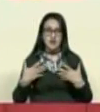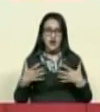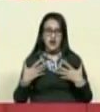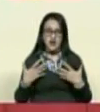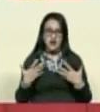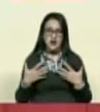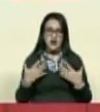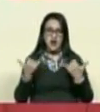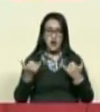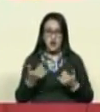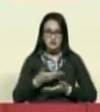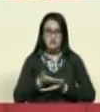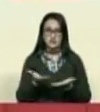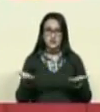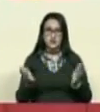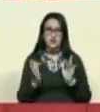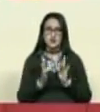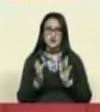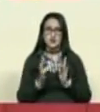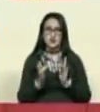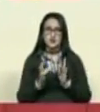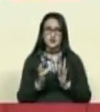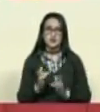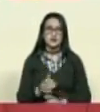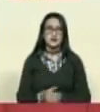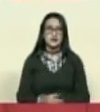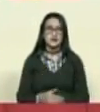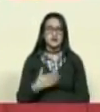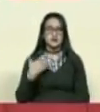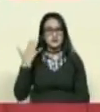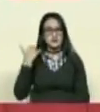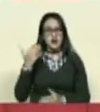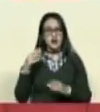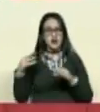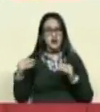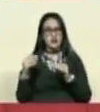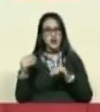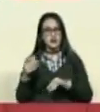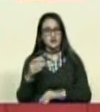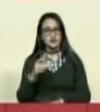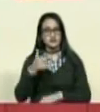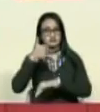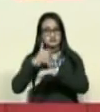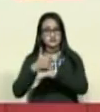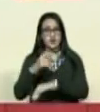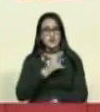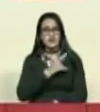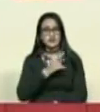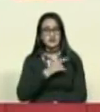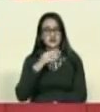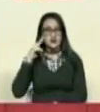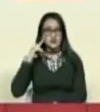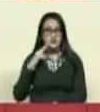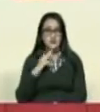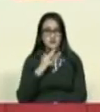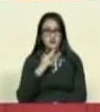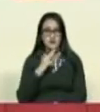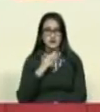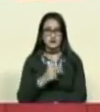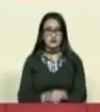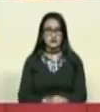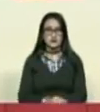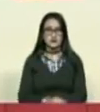paso. Y como estaba hablando con el rector de la Universidad Militar Bolivariana, General Félix Osorio,